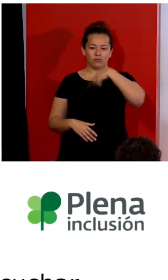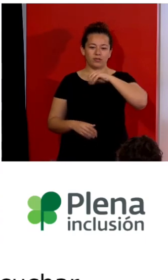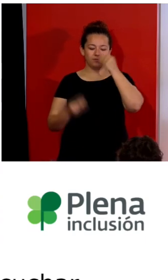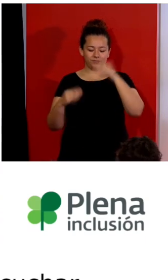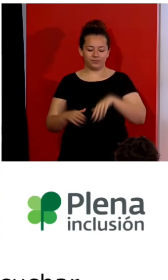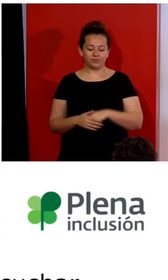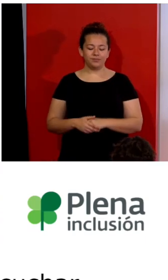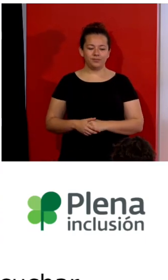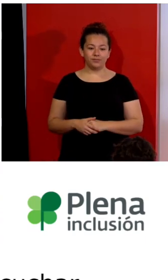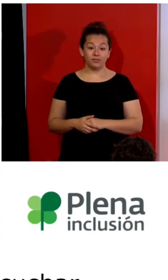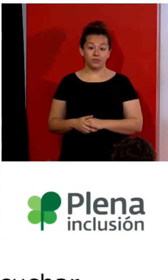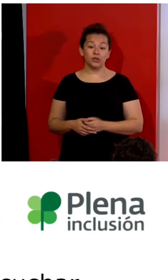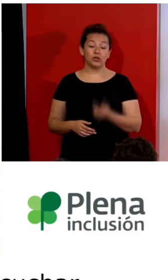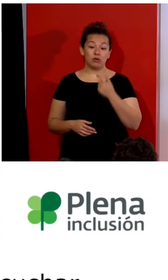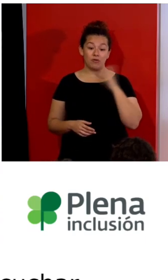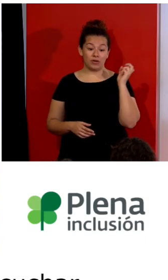Hoy aquí como madre